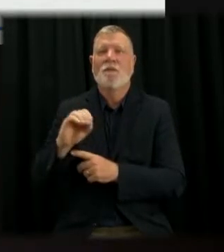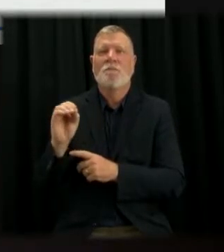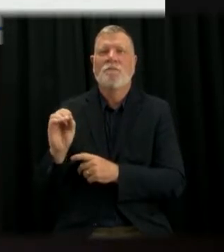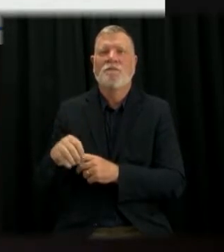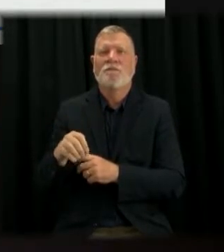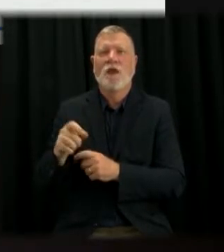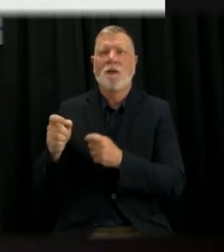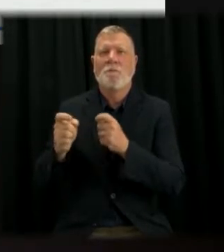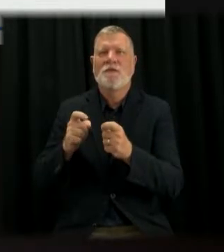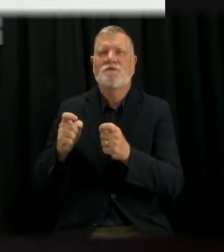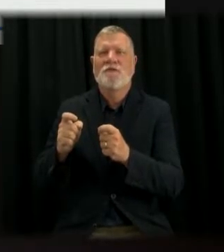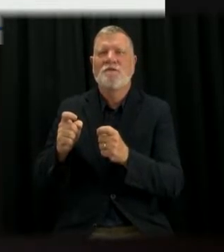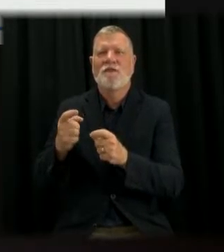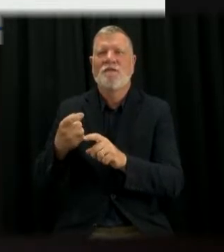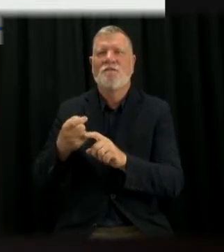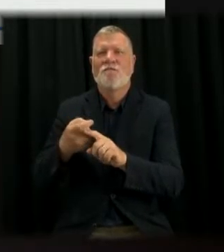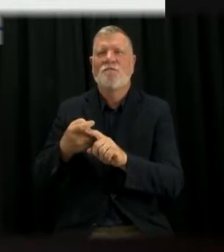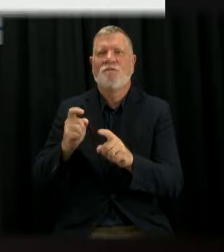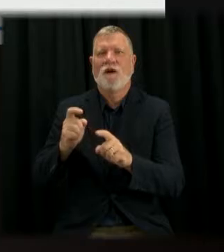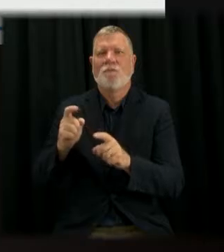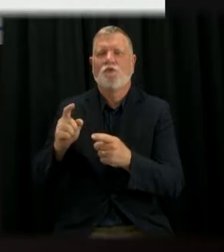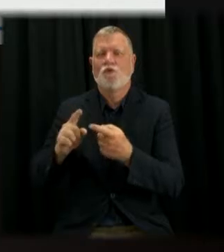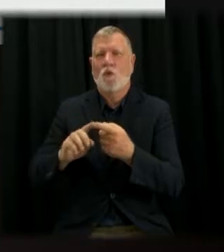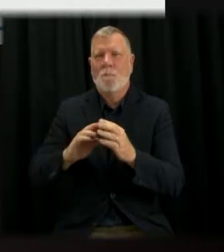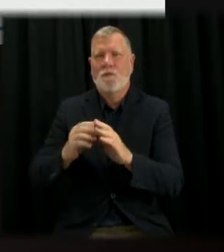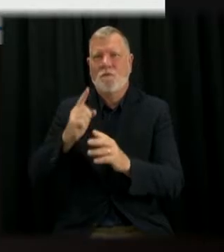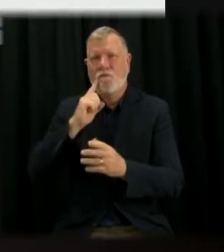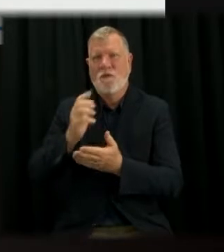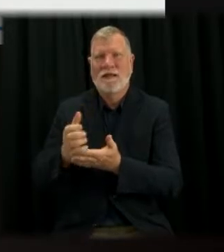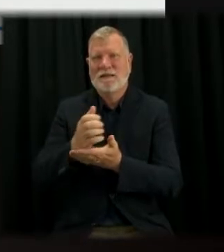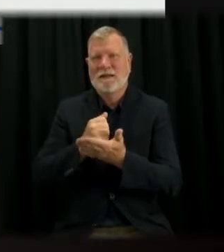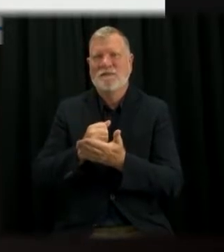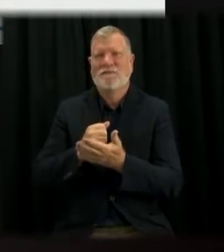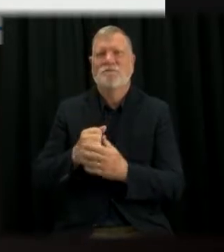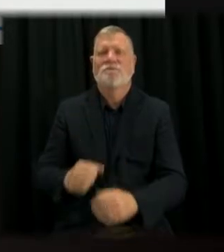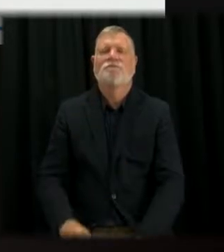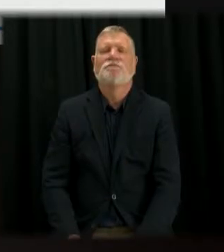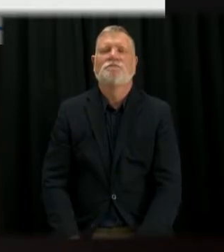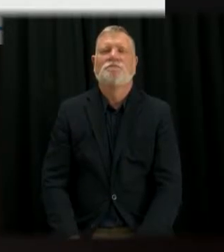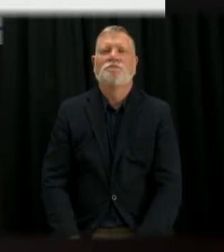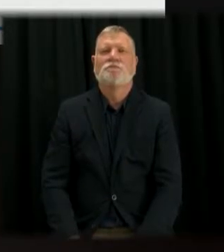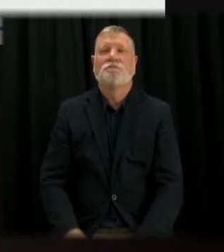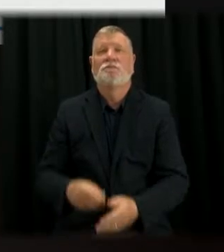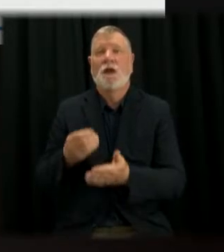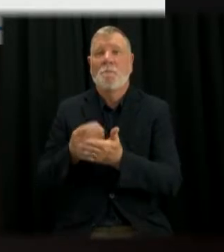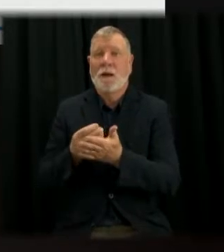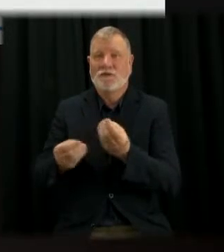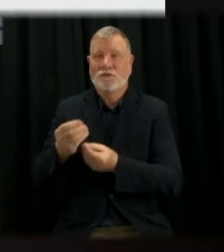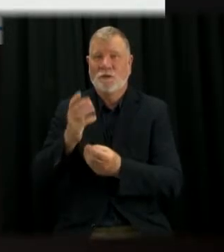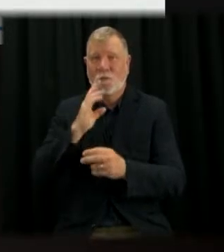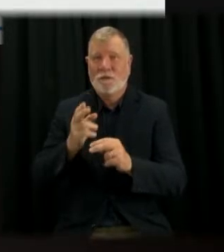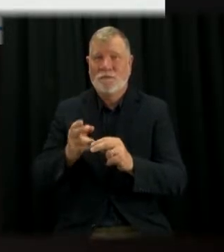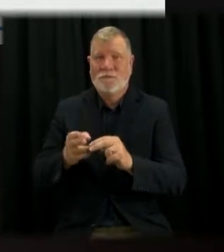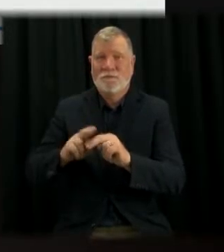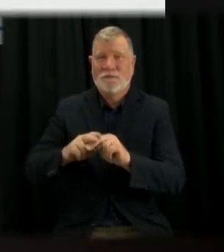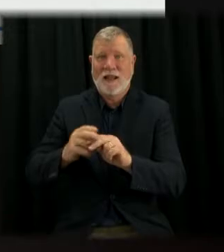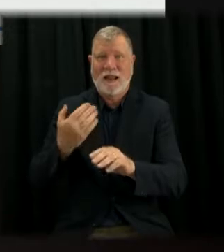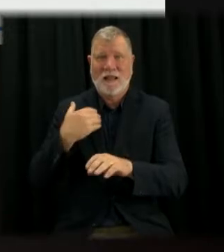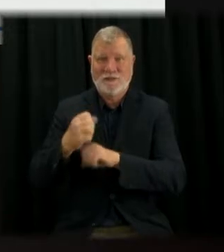del 5% de cargos administrativos que se le caigan a las municipalidades por recuperar estos